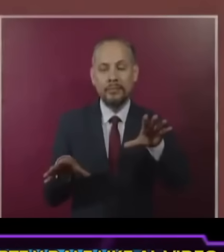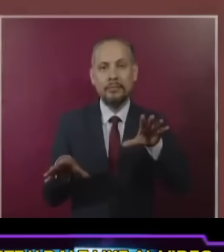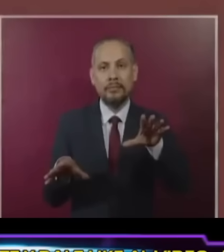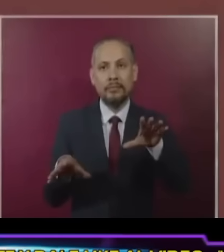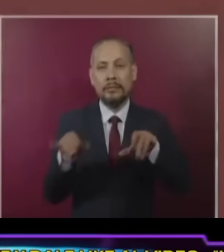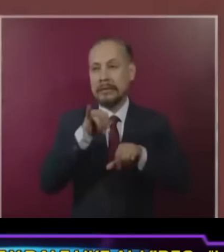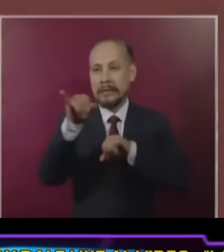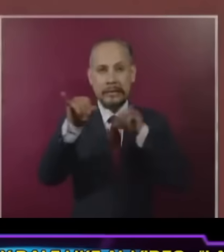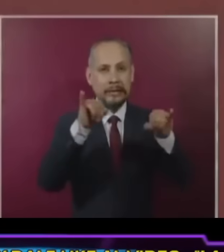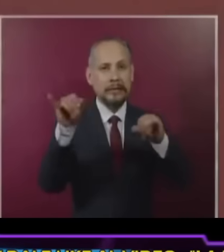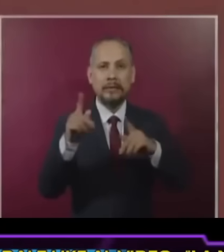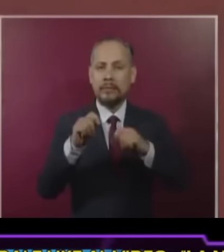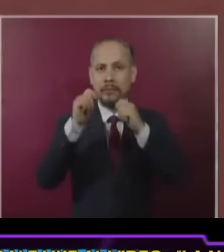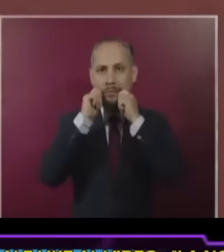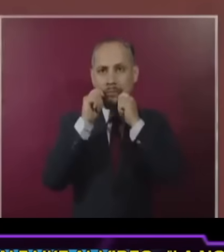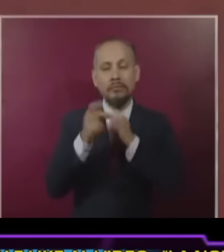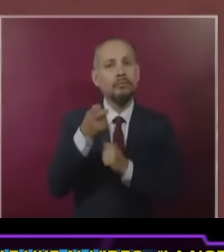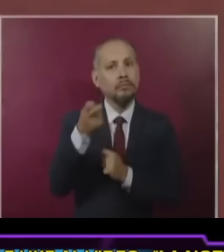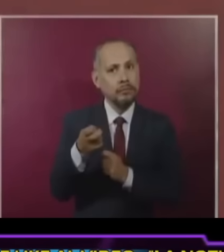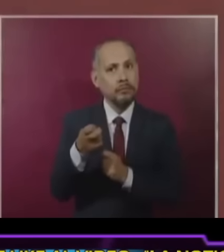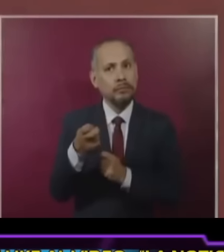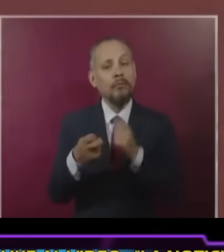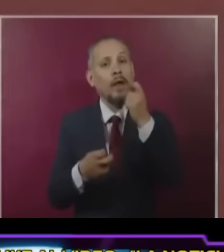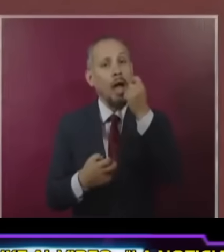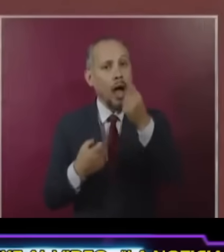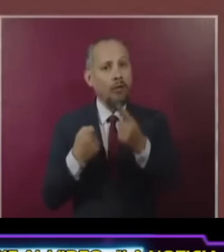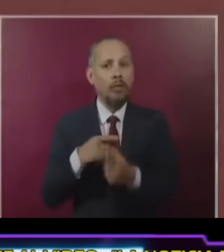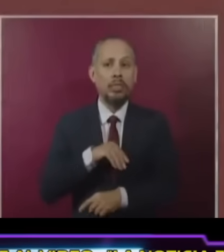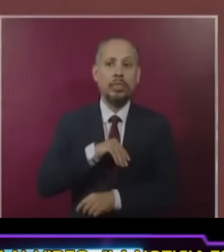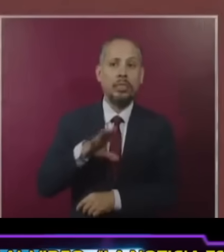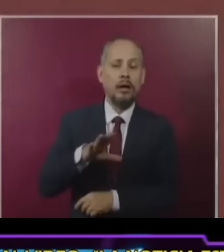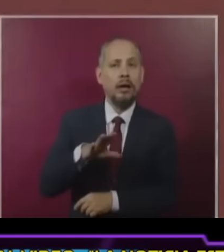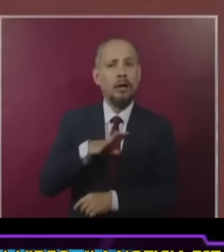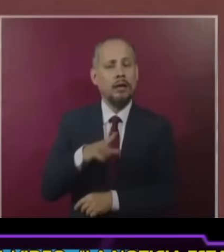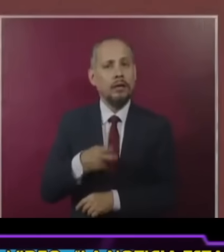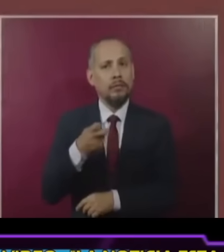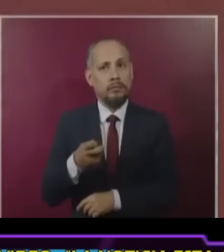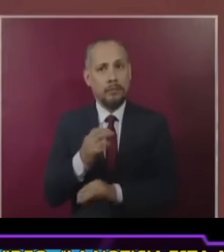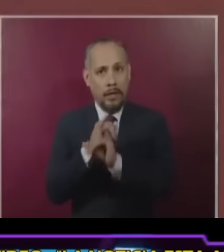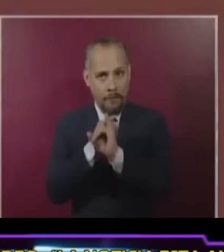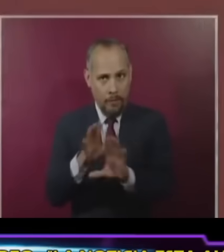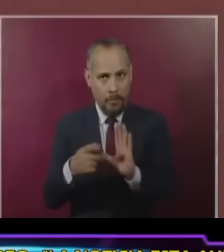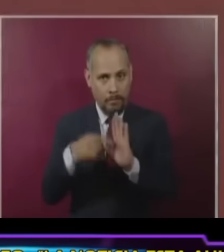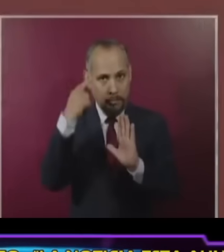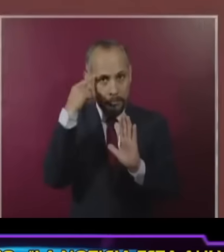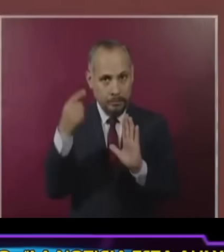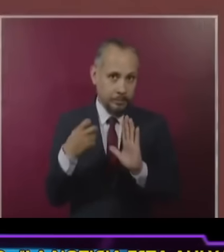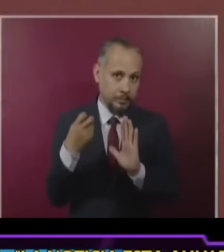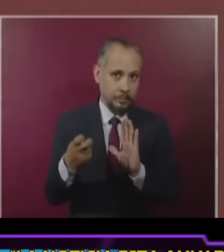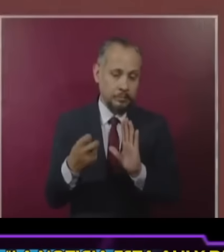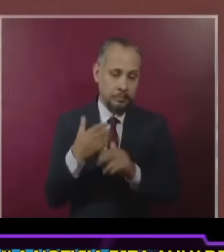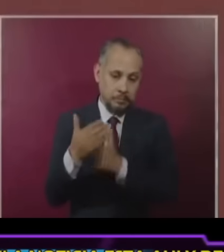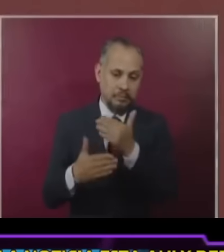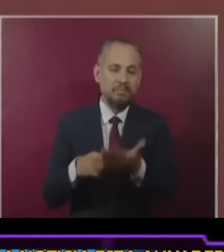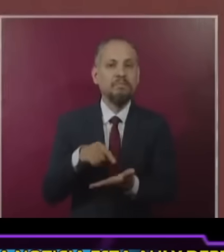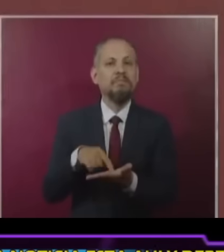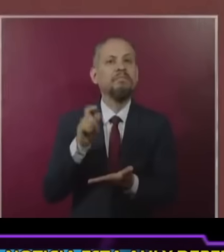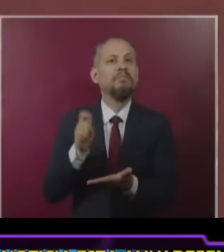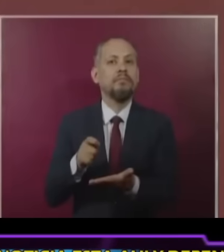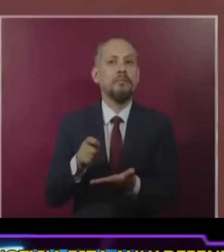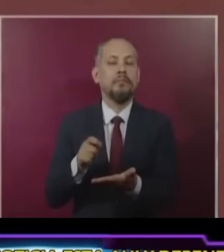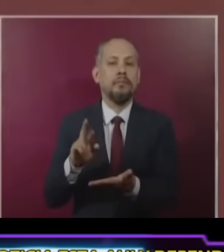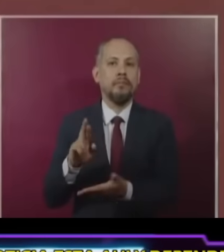campañas de desprestigio la herramienta que tenemos para informarle al pueblo de México es el periódico